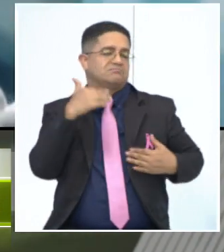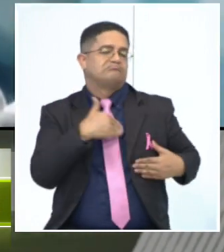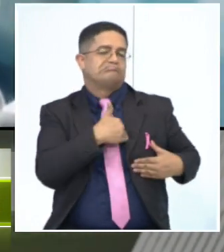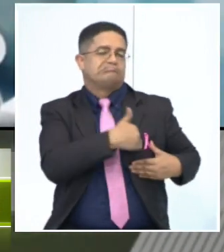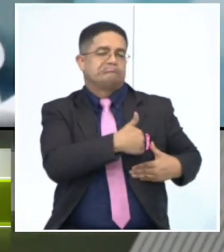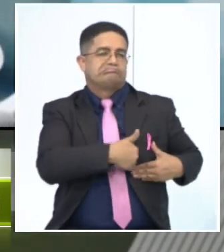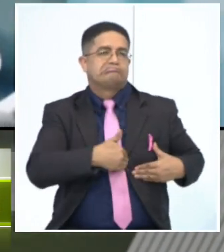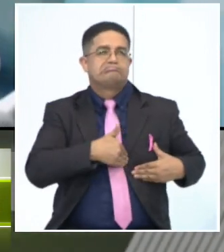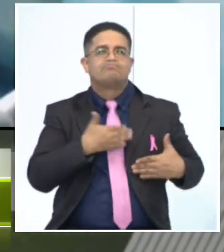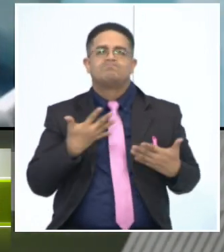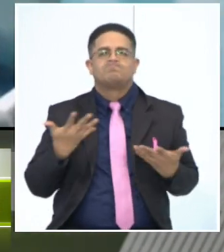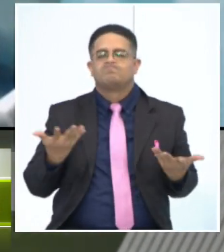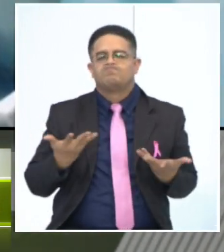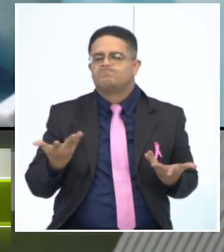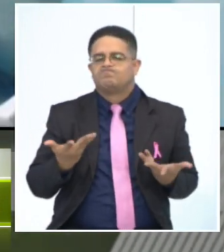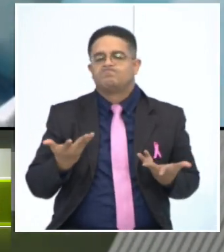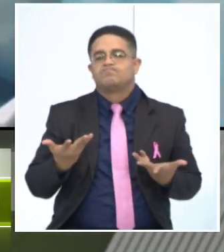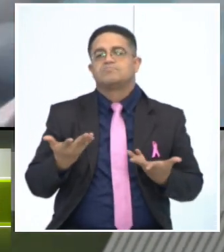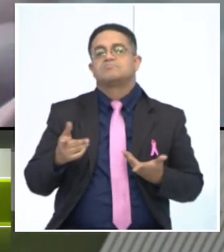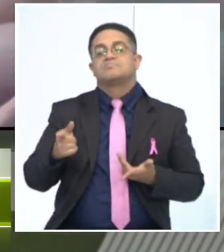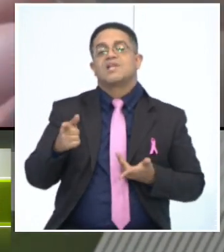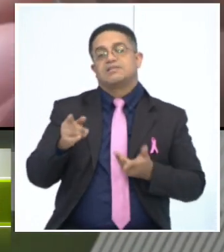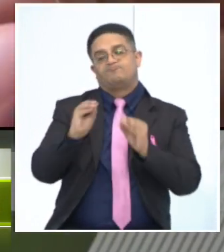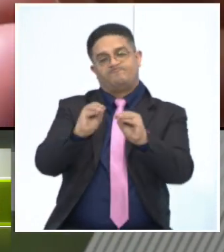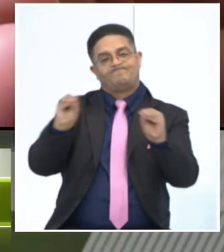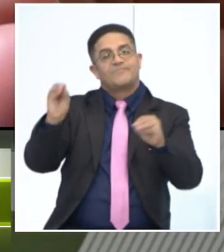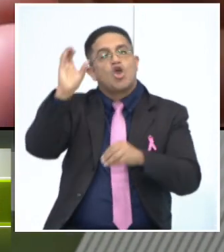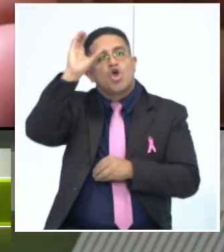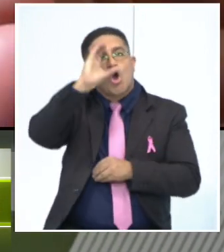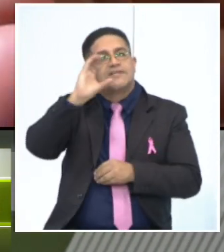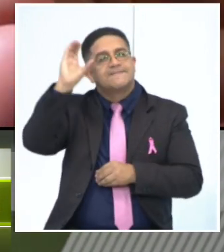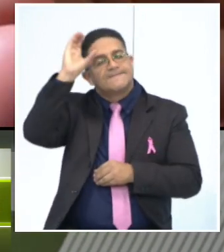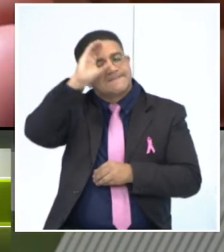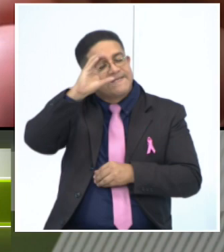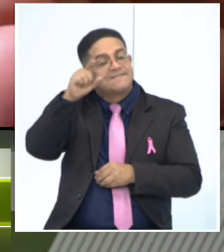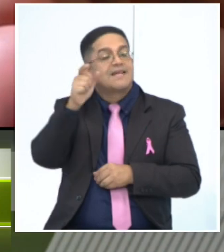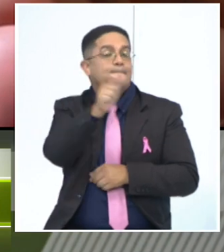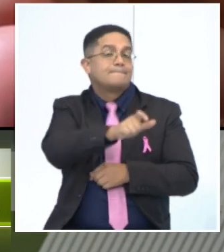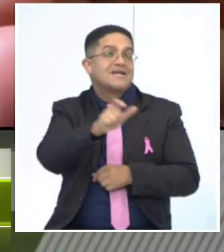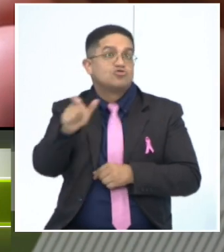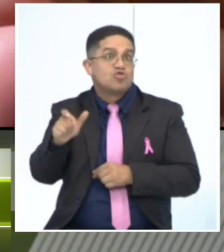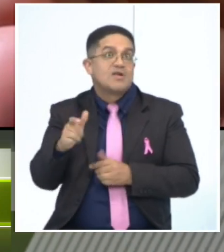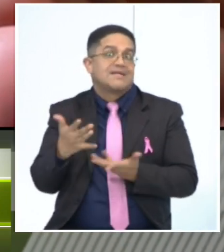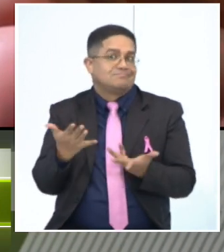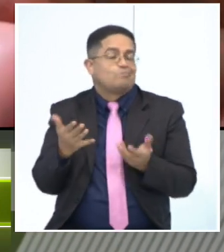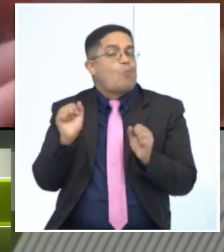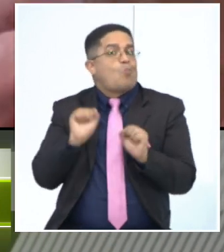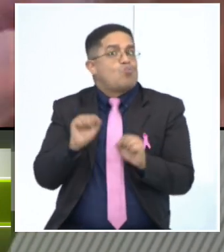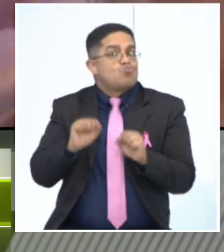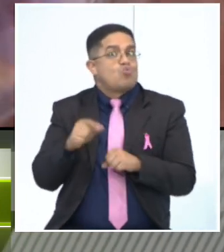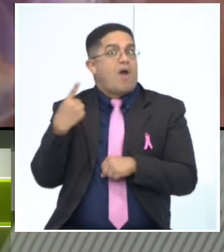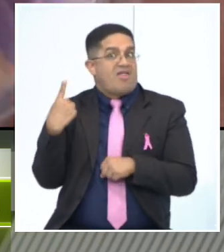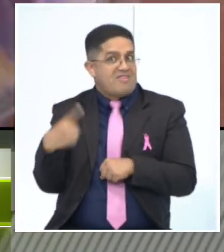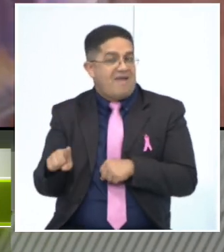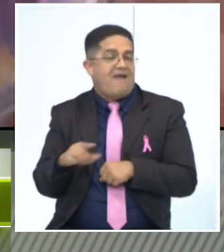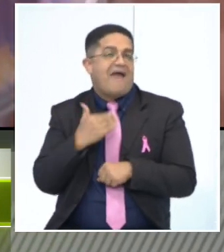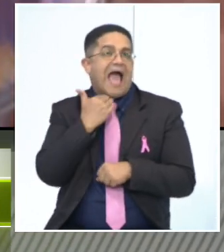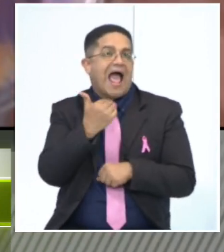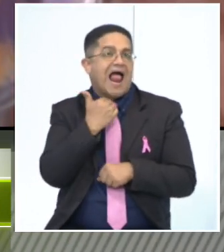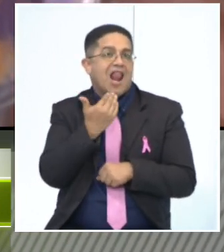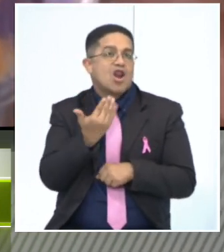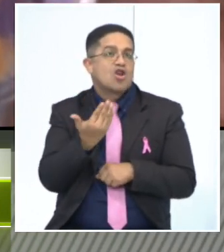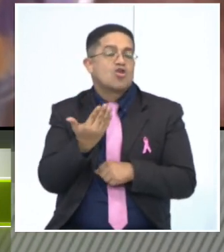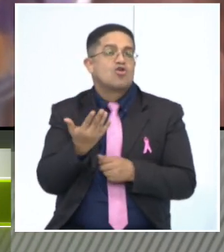años estamos hablando, pues el hecho de concienciar, hacerse conciencia en esta persona de que podía tener un cáncer era el objetivo. No